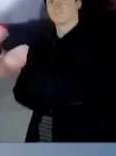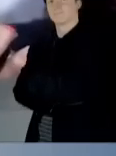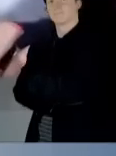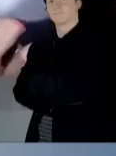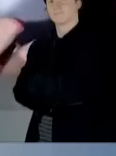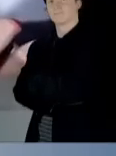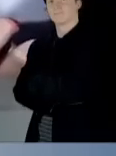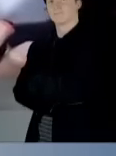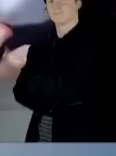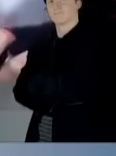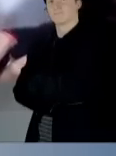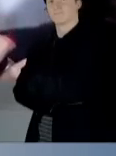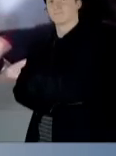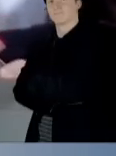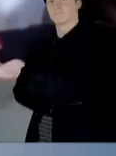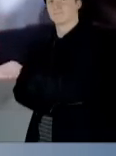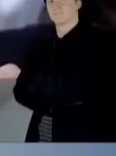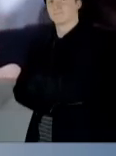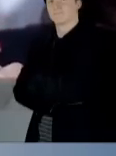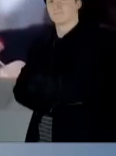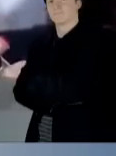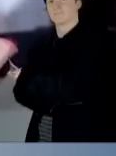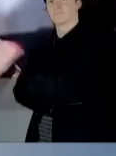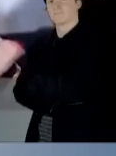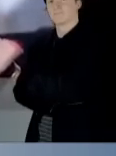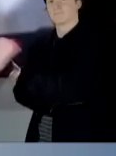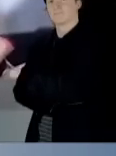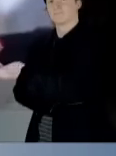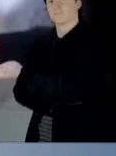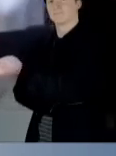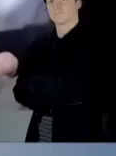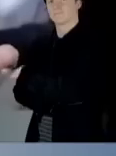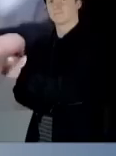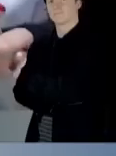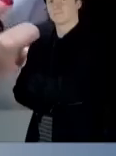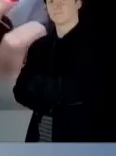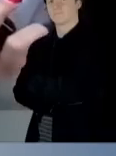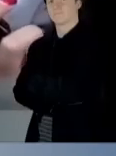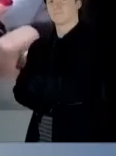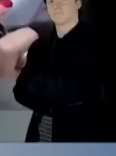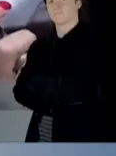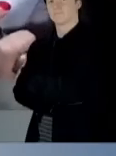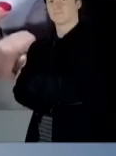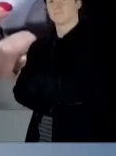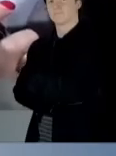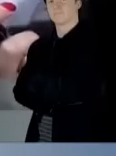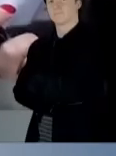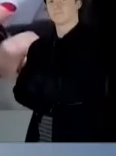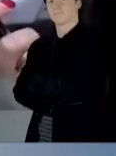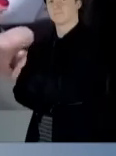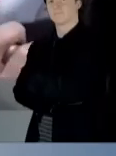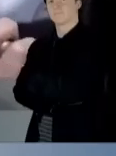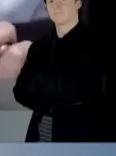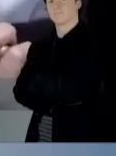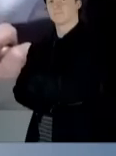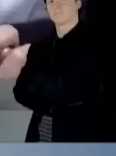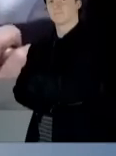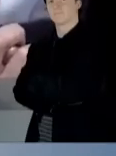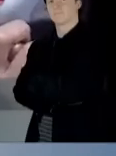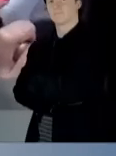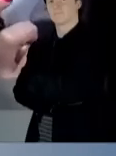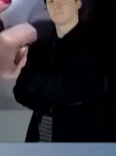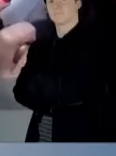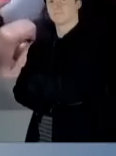chile en la haya en esa línea el canciller aseguró que no es un caso excepcional que haya actuado en este escenario producto de que es un abogado reconocido